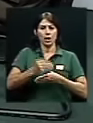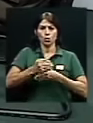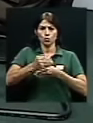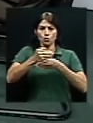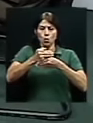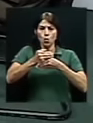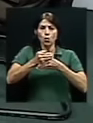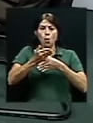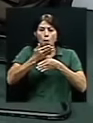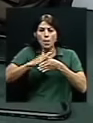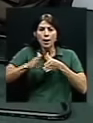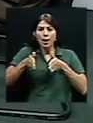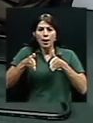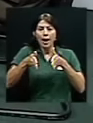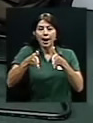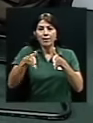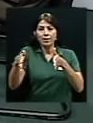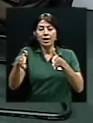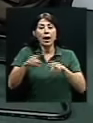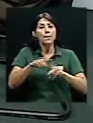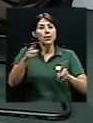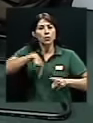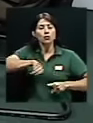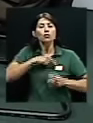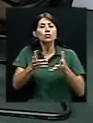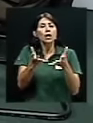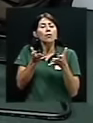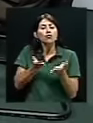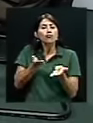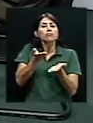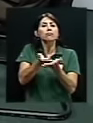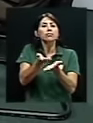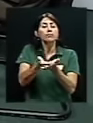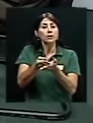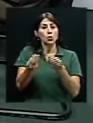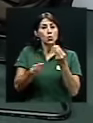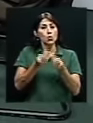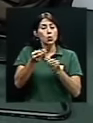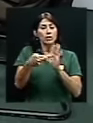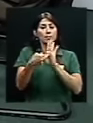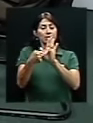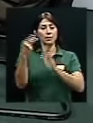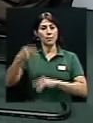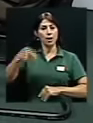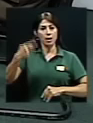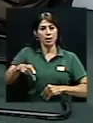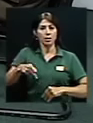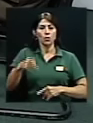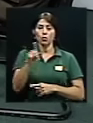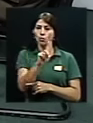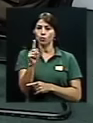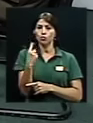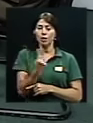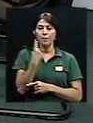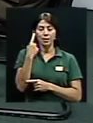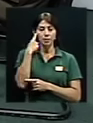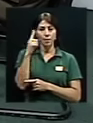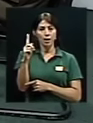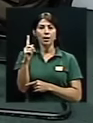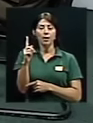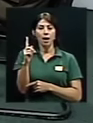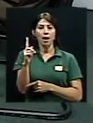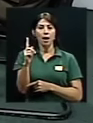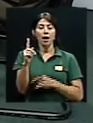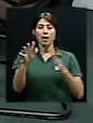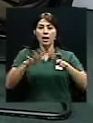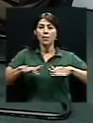sí estamos haciendo observaciones de fondo en relación con el peligro que esto conlleva, no solamente para digamos, para